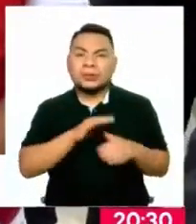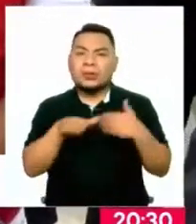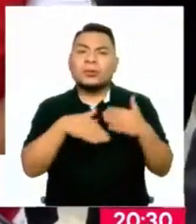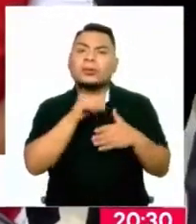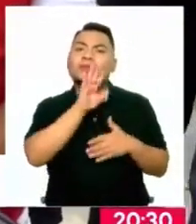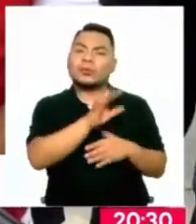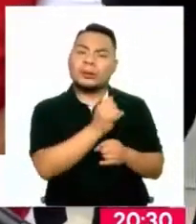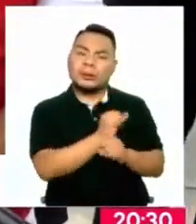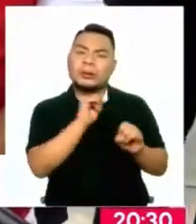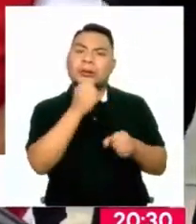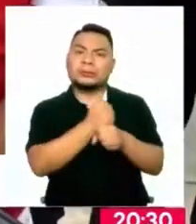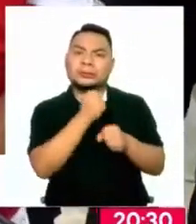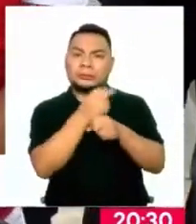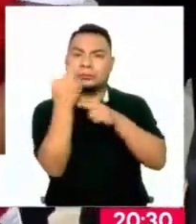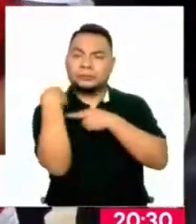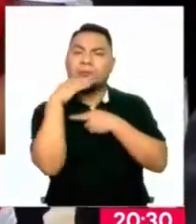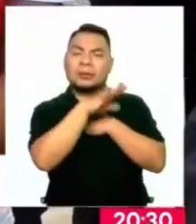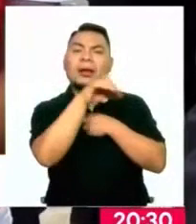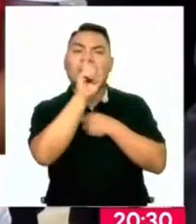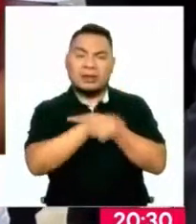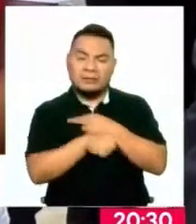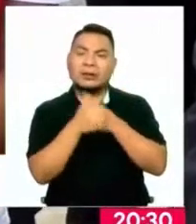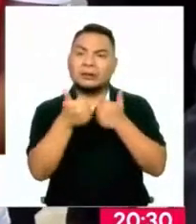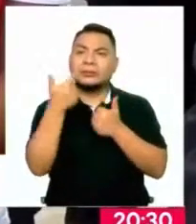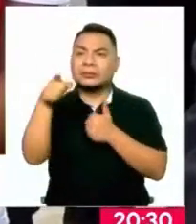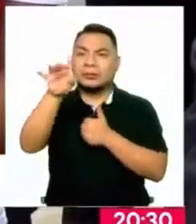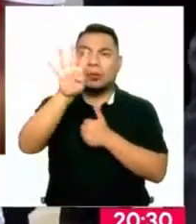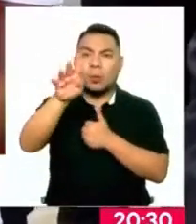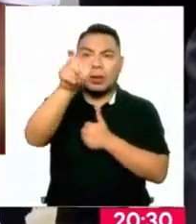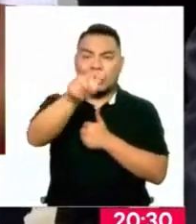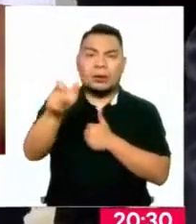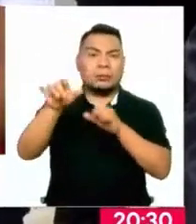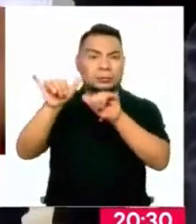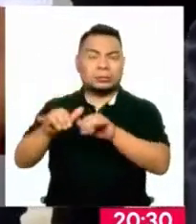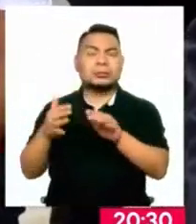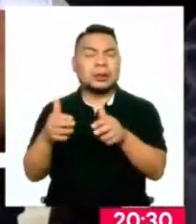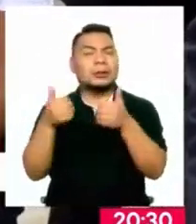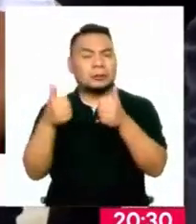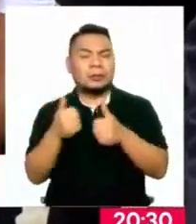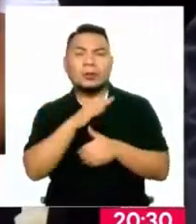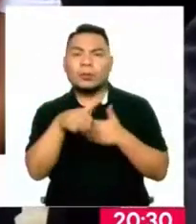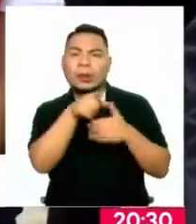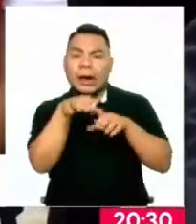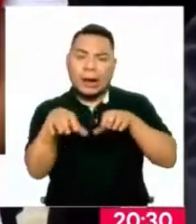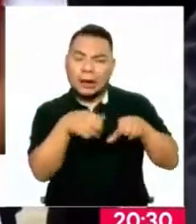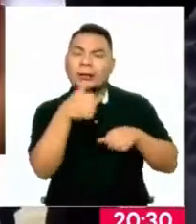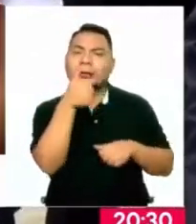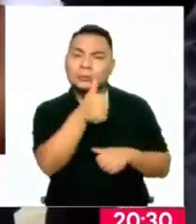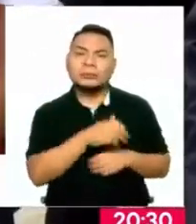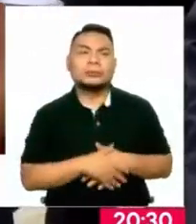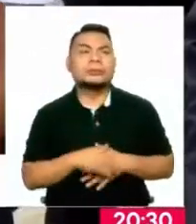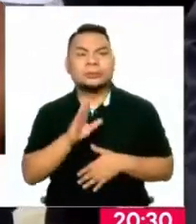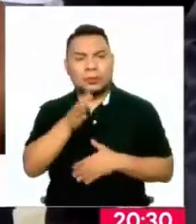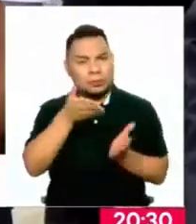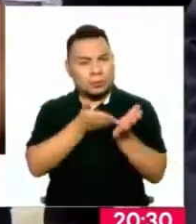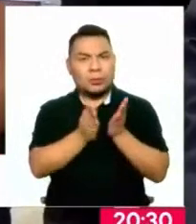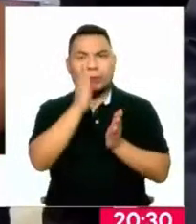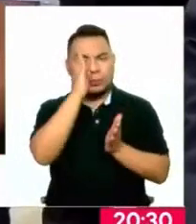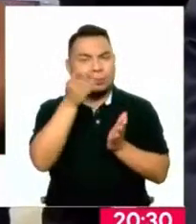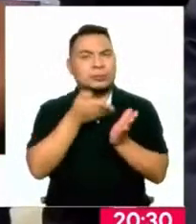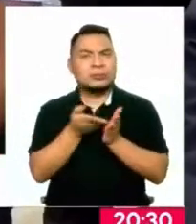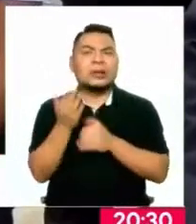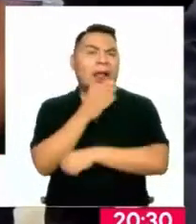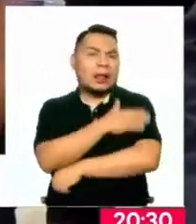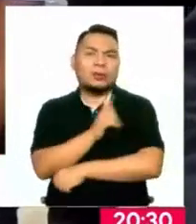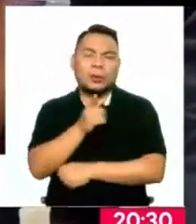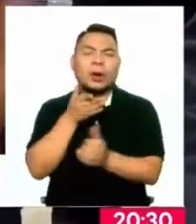la autonomía que les compete, deban de actuar. Y ahora, sobre todo, tienen que actuar de manera firme